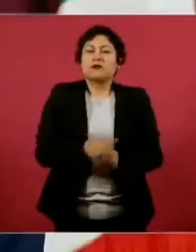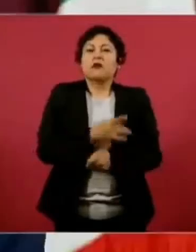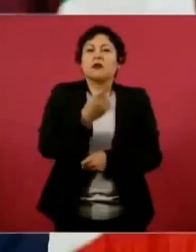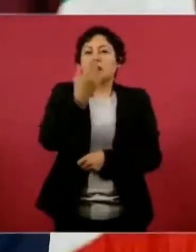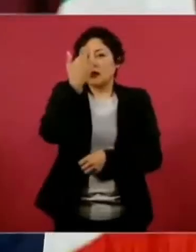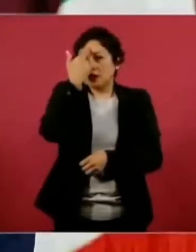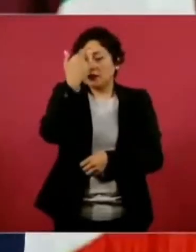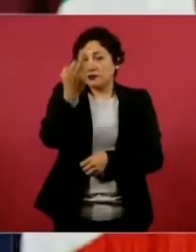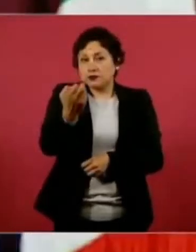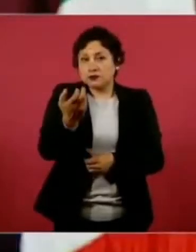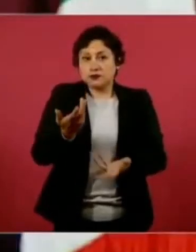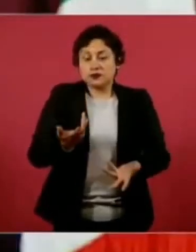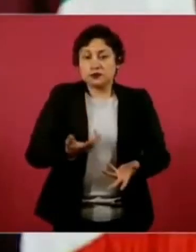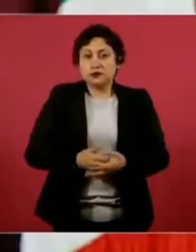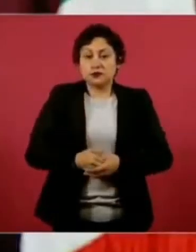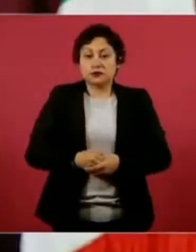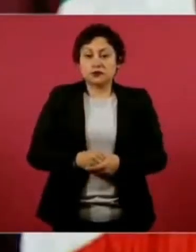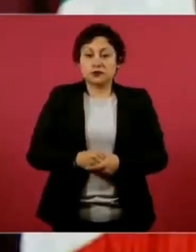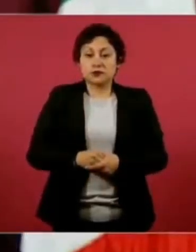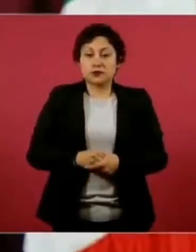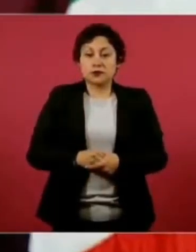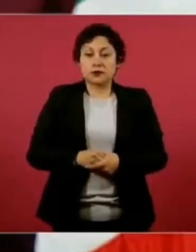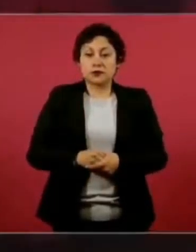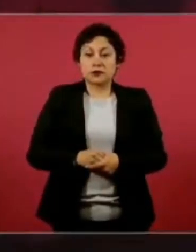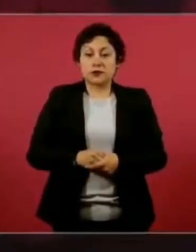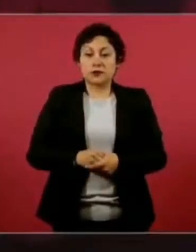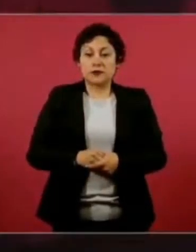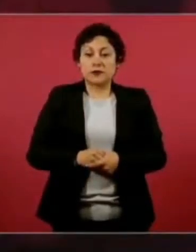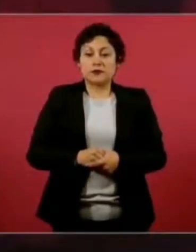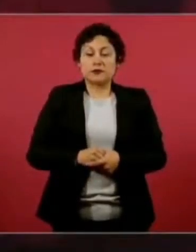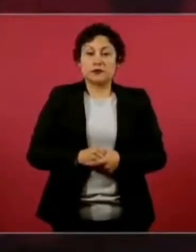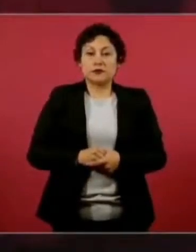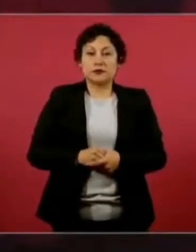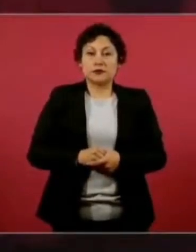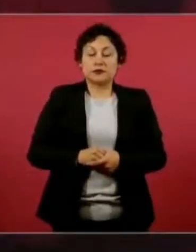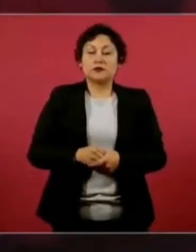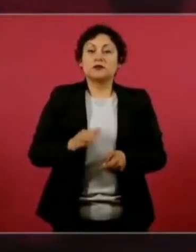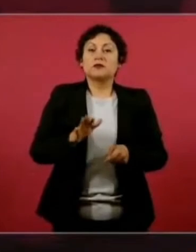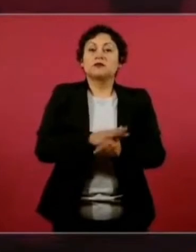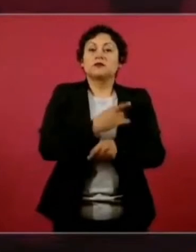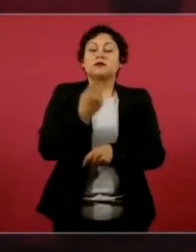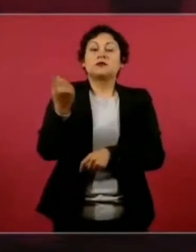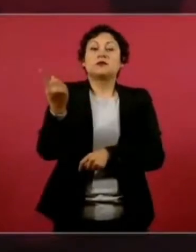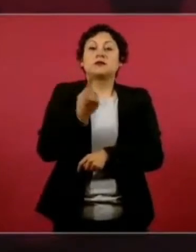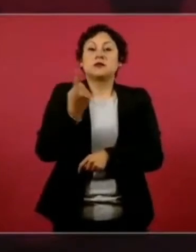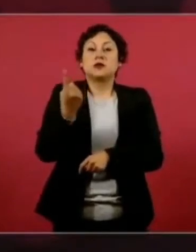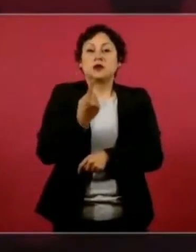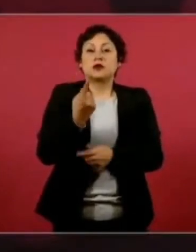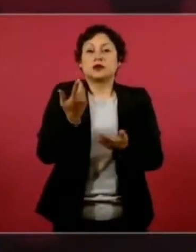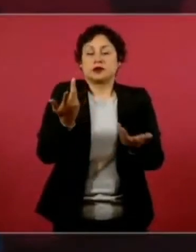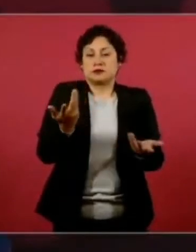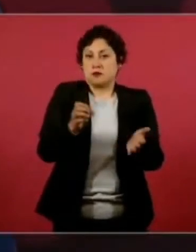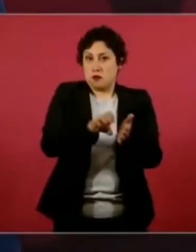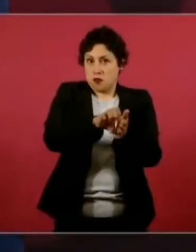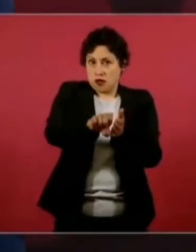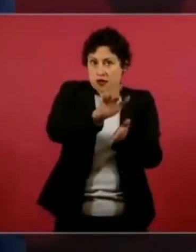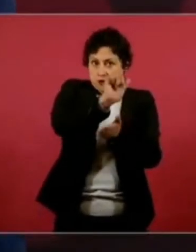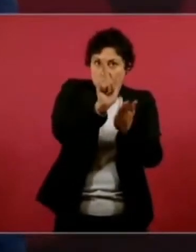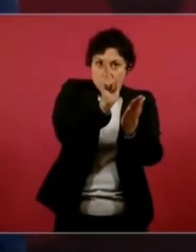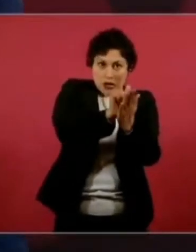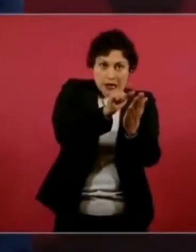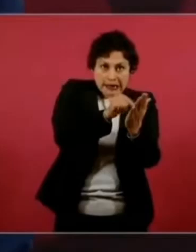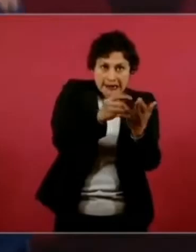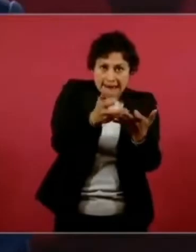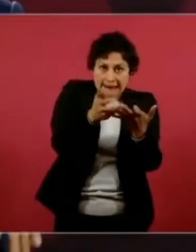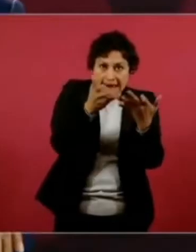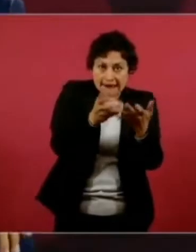en los hechos dejaron de pensar en la reforma agraria, pues